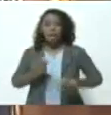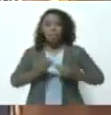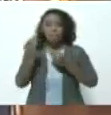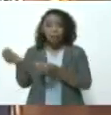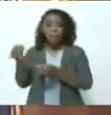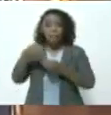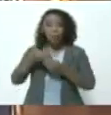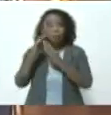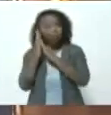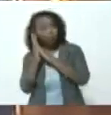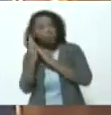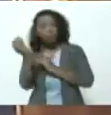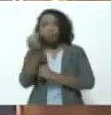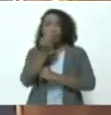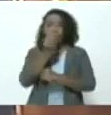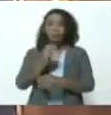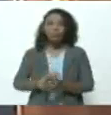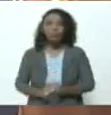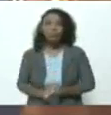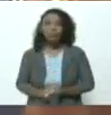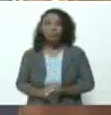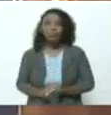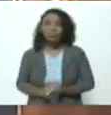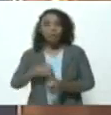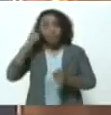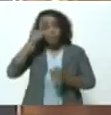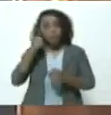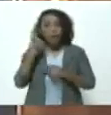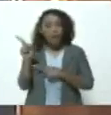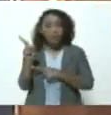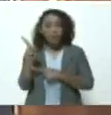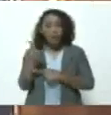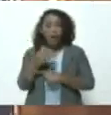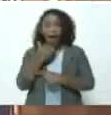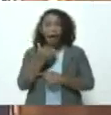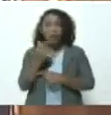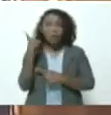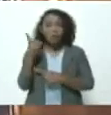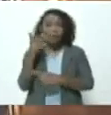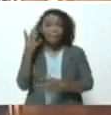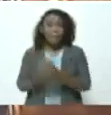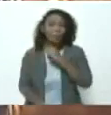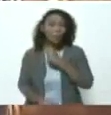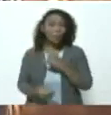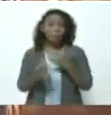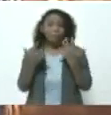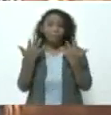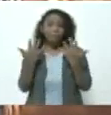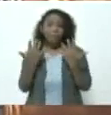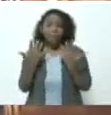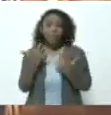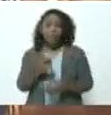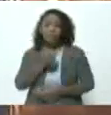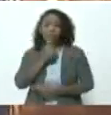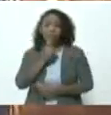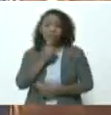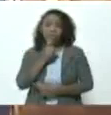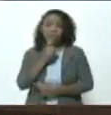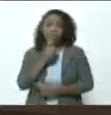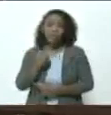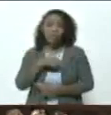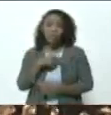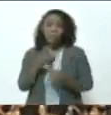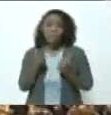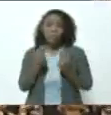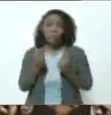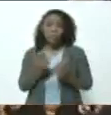hospedaje, alimentarlas, rodar con ellos, es algo que se escapa totalmente de nuestro